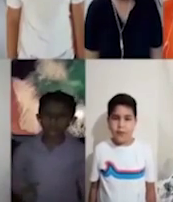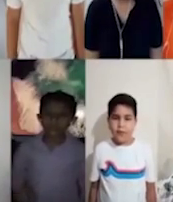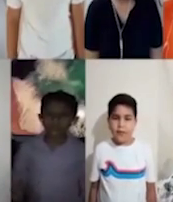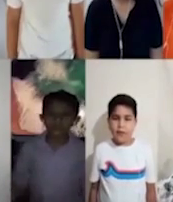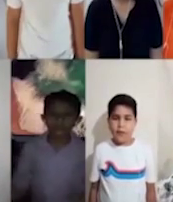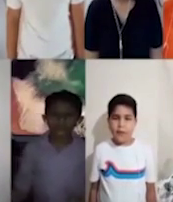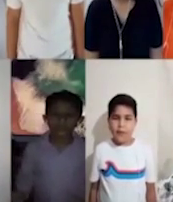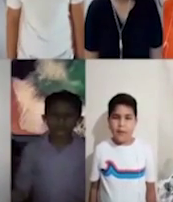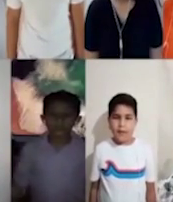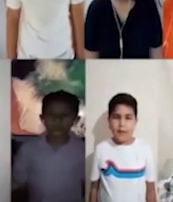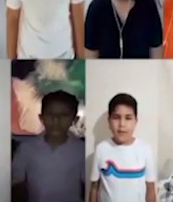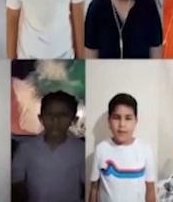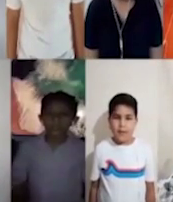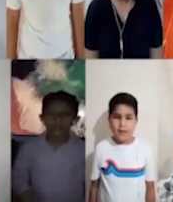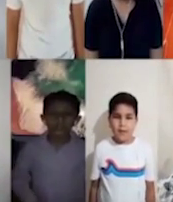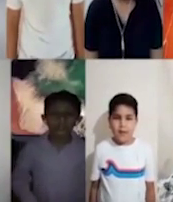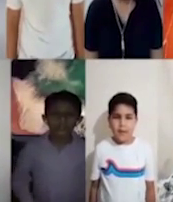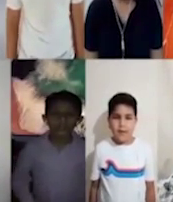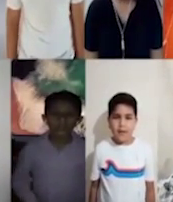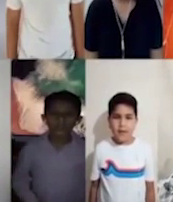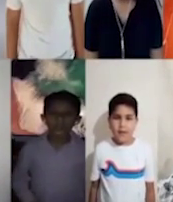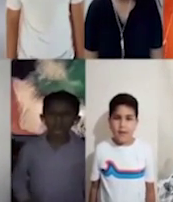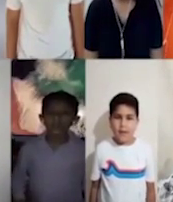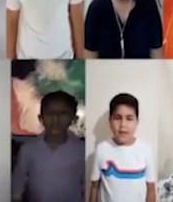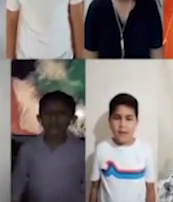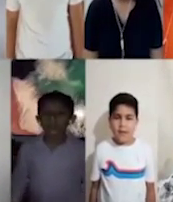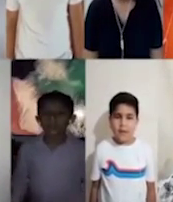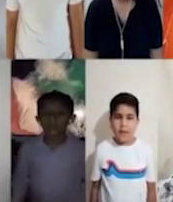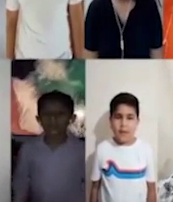pálido color.